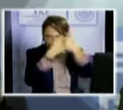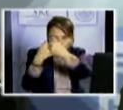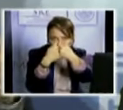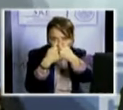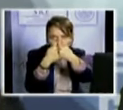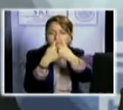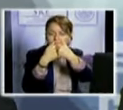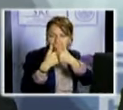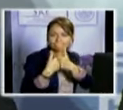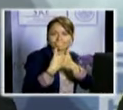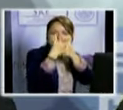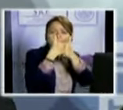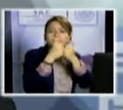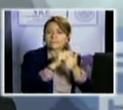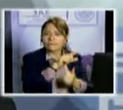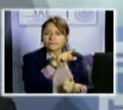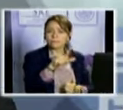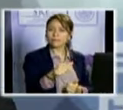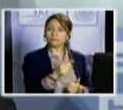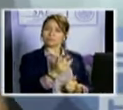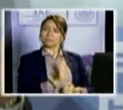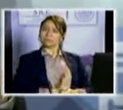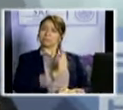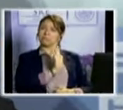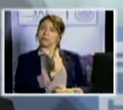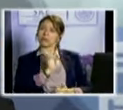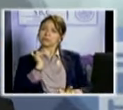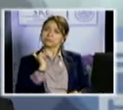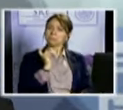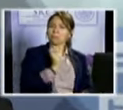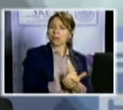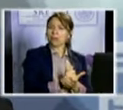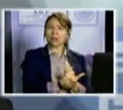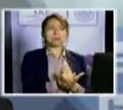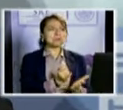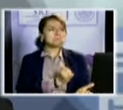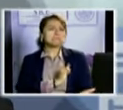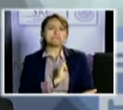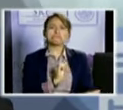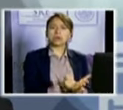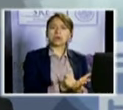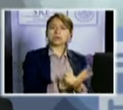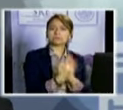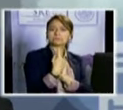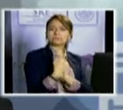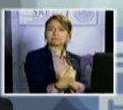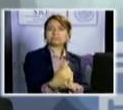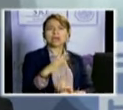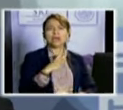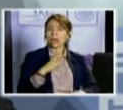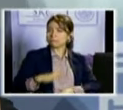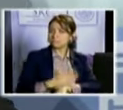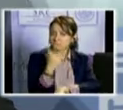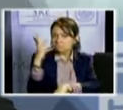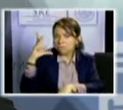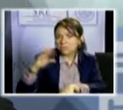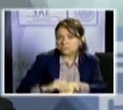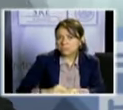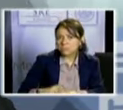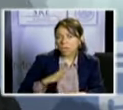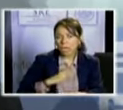se tenga una actividad lícita y del otro lado se vaya a la cárcel. No puedo yo imaginar que el